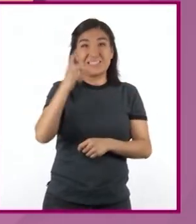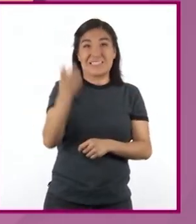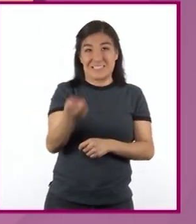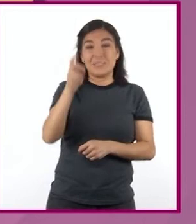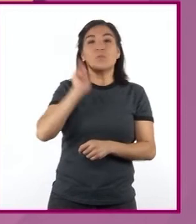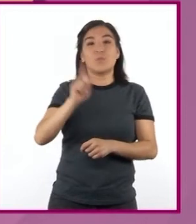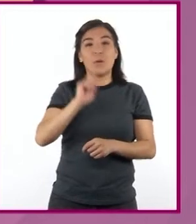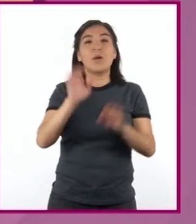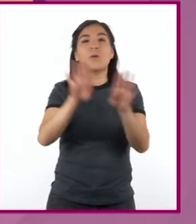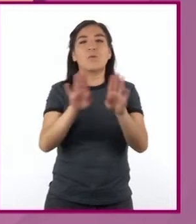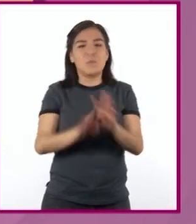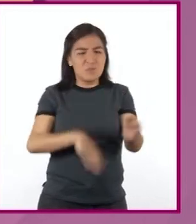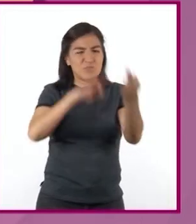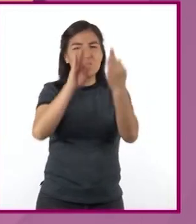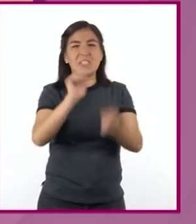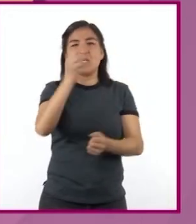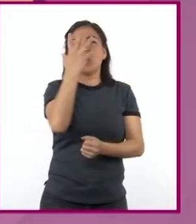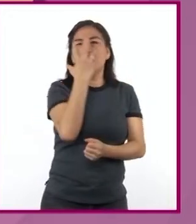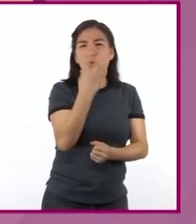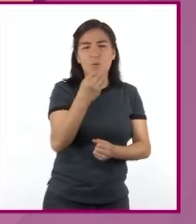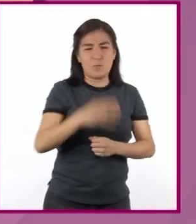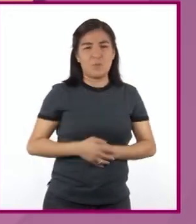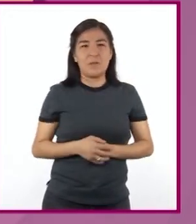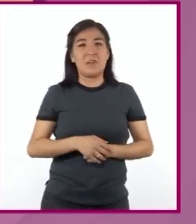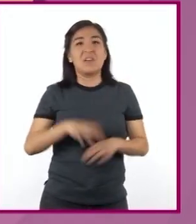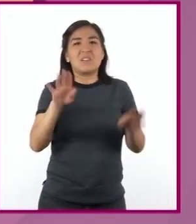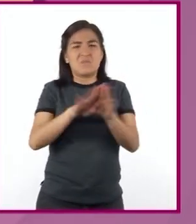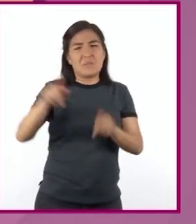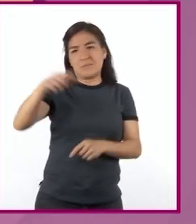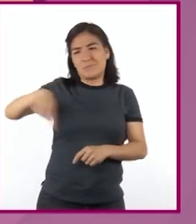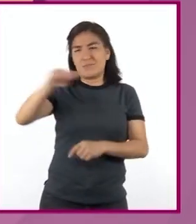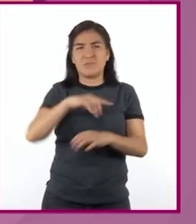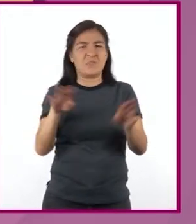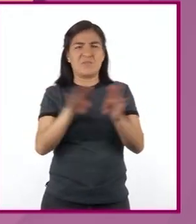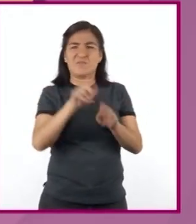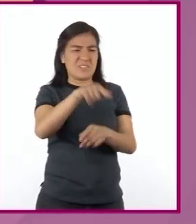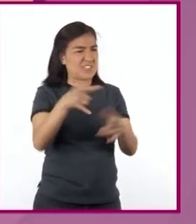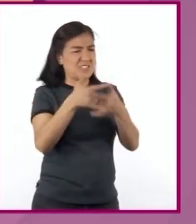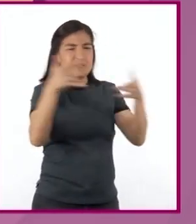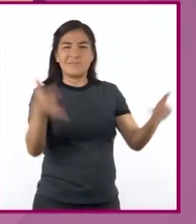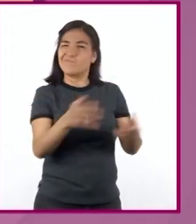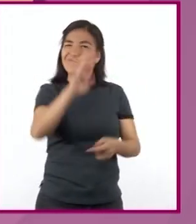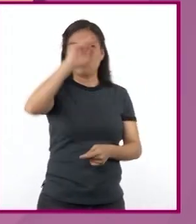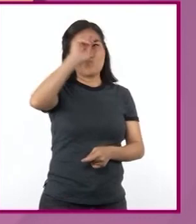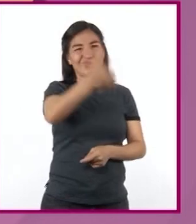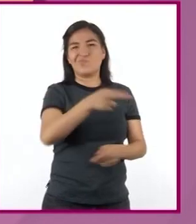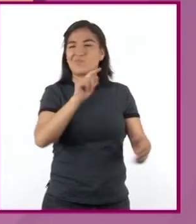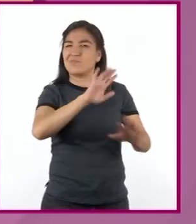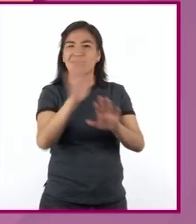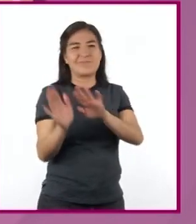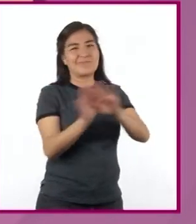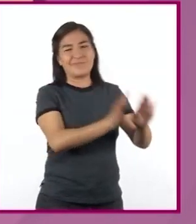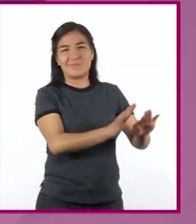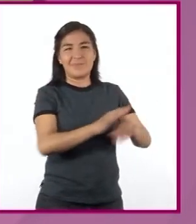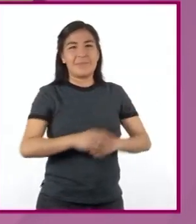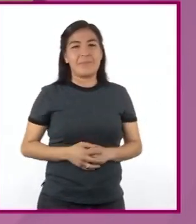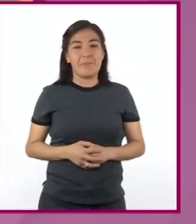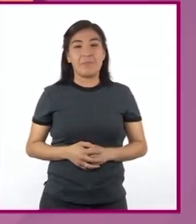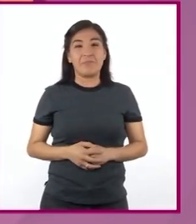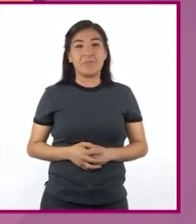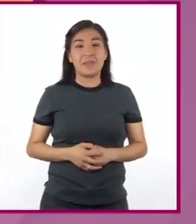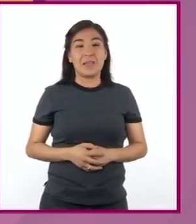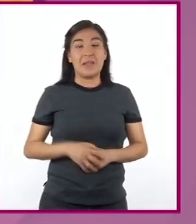feroz. A los censores no les pareció adecuada una parte de la historia y lo prohibieron. En